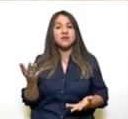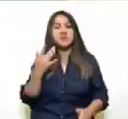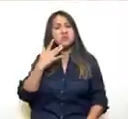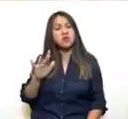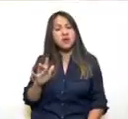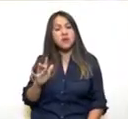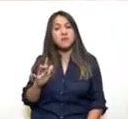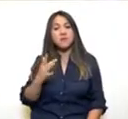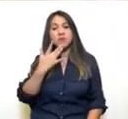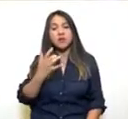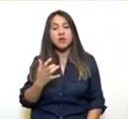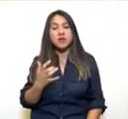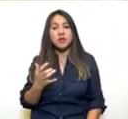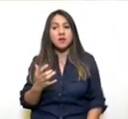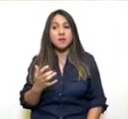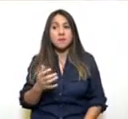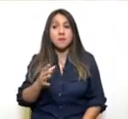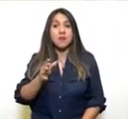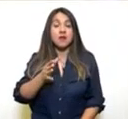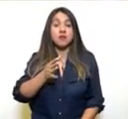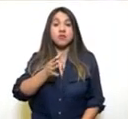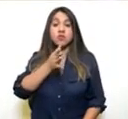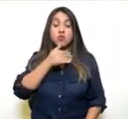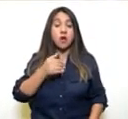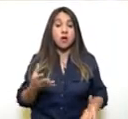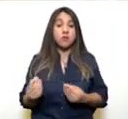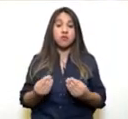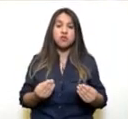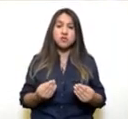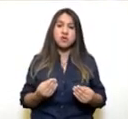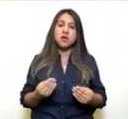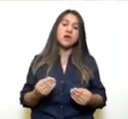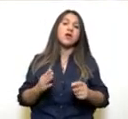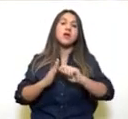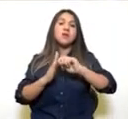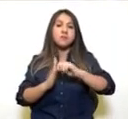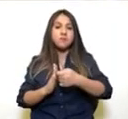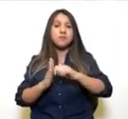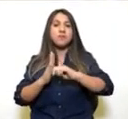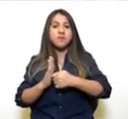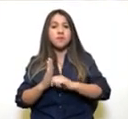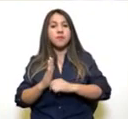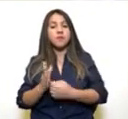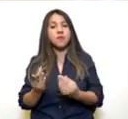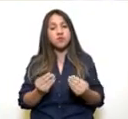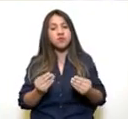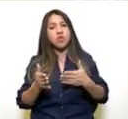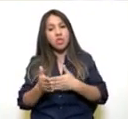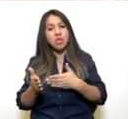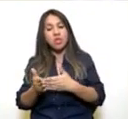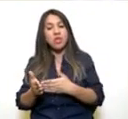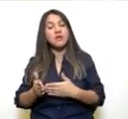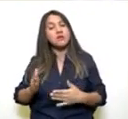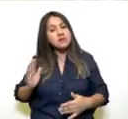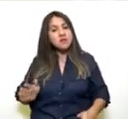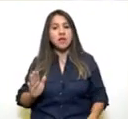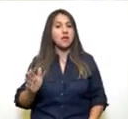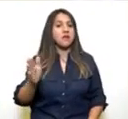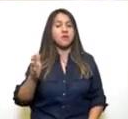que no terminamos con muchas ataduras que teníamos que seguimos